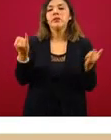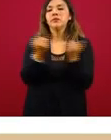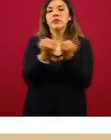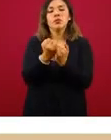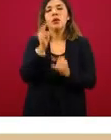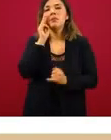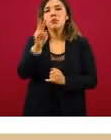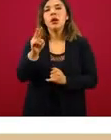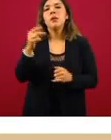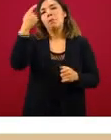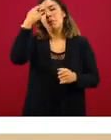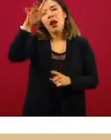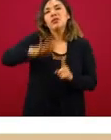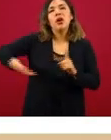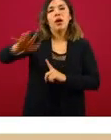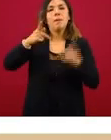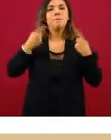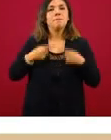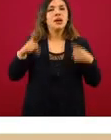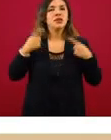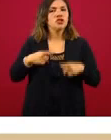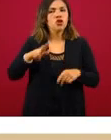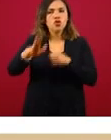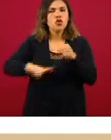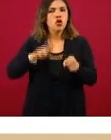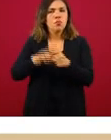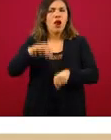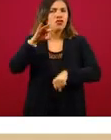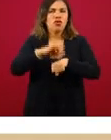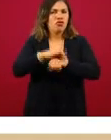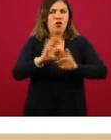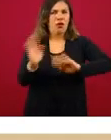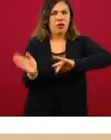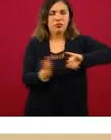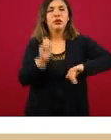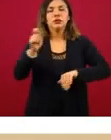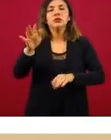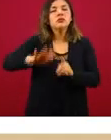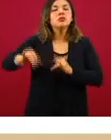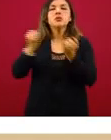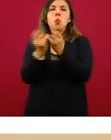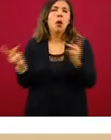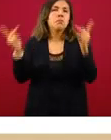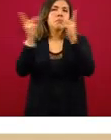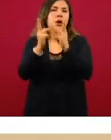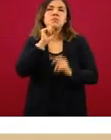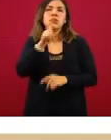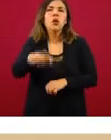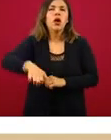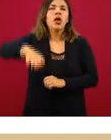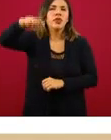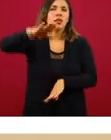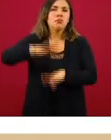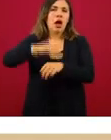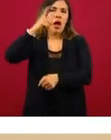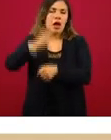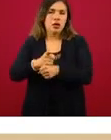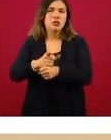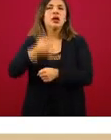lo vemos cuando vemos las actualizaciones de la población general, ¿no? En función también de los grupos de edad y de